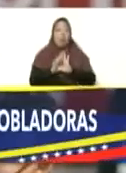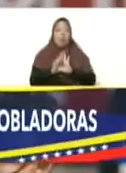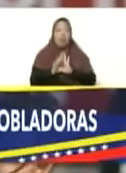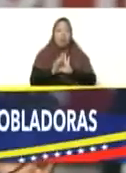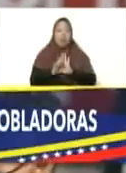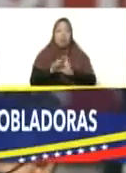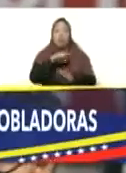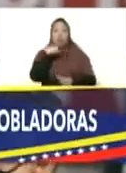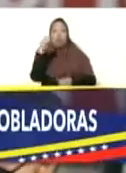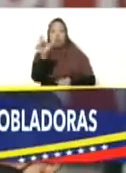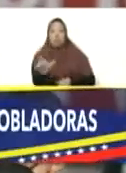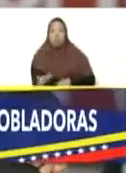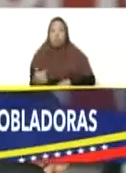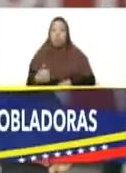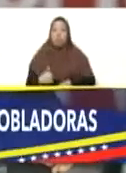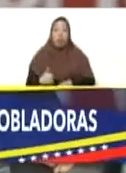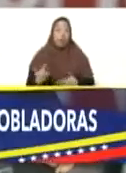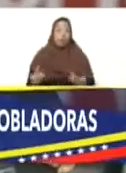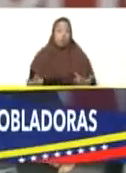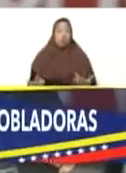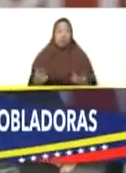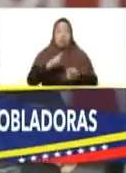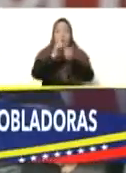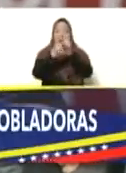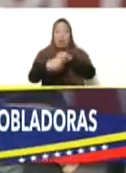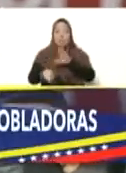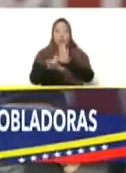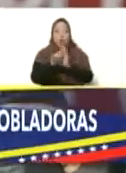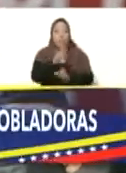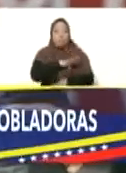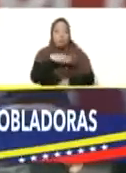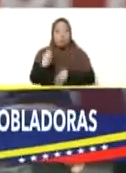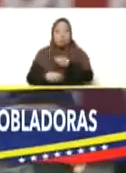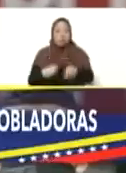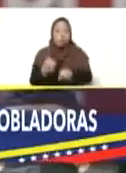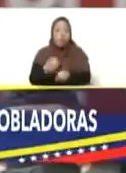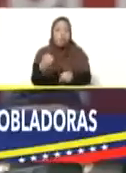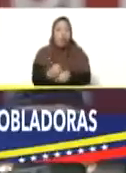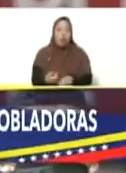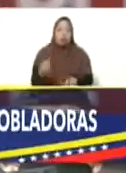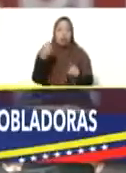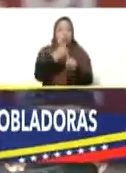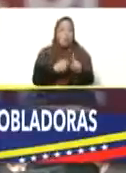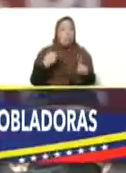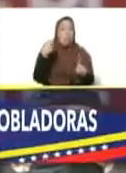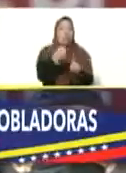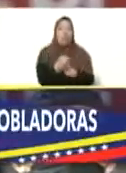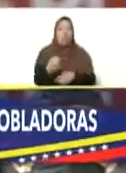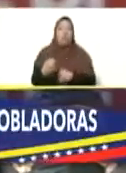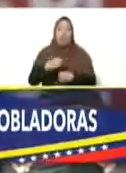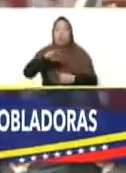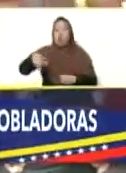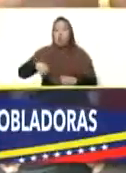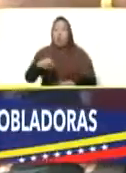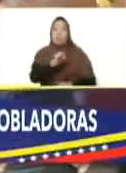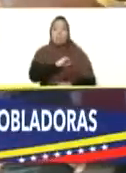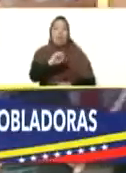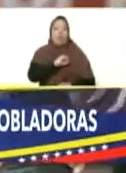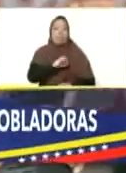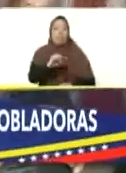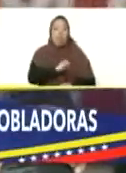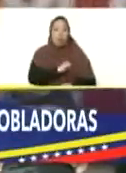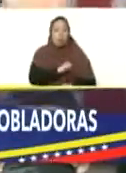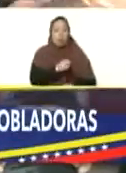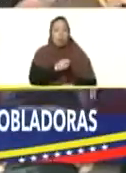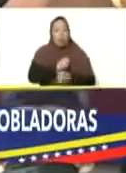encima de nuestro cadáver le vamos a dar la pelea no les tenemos miedo con dignidad